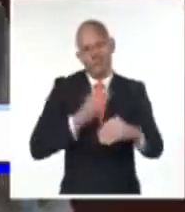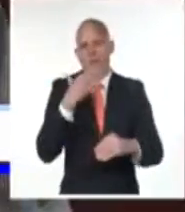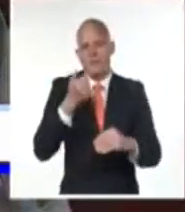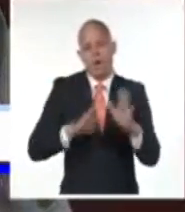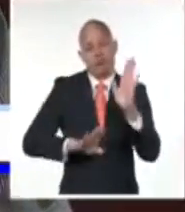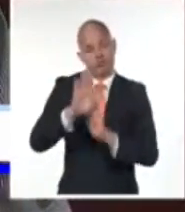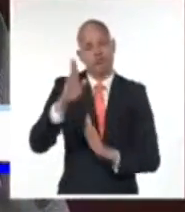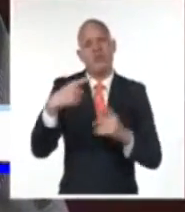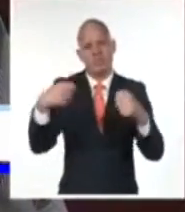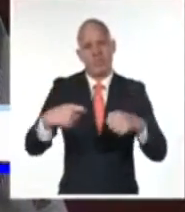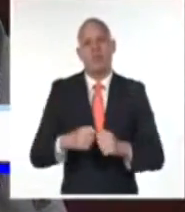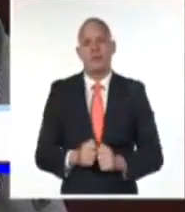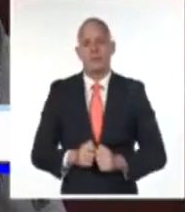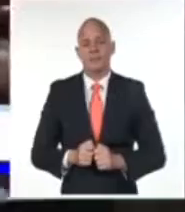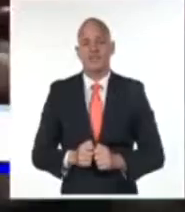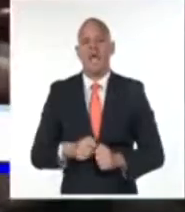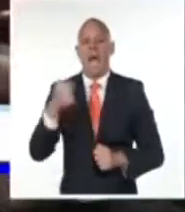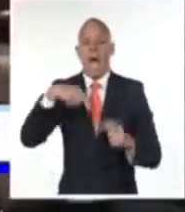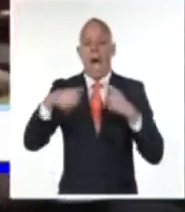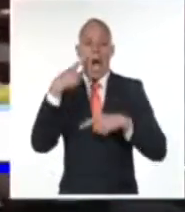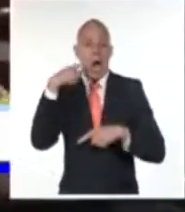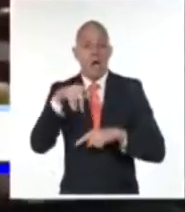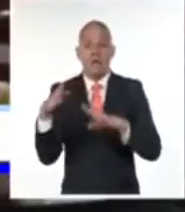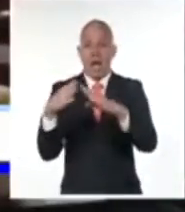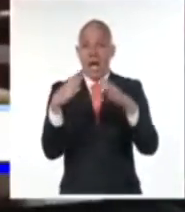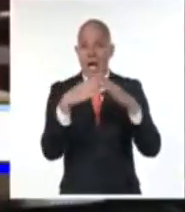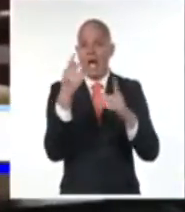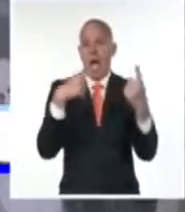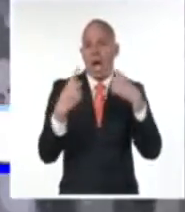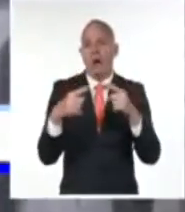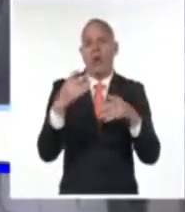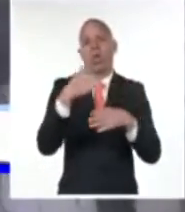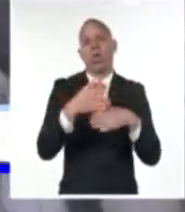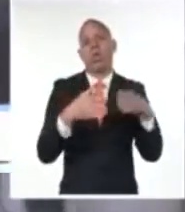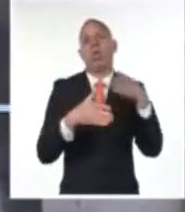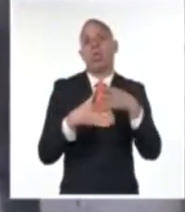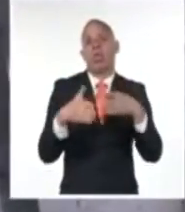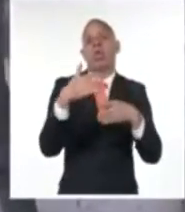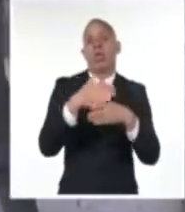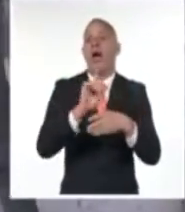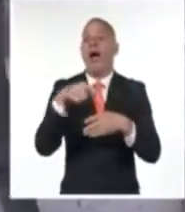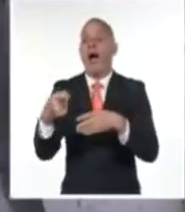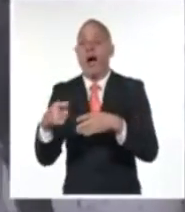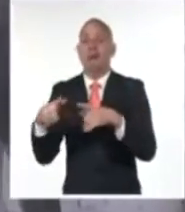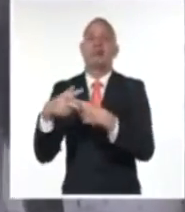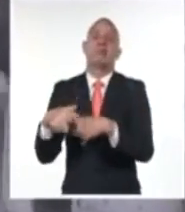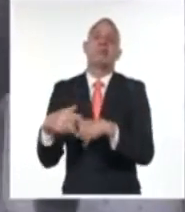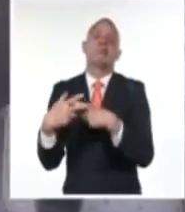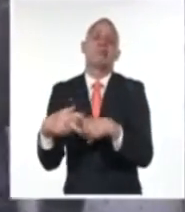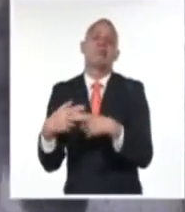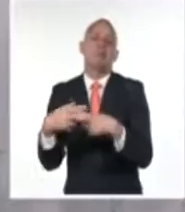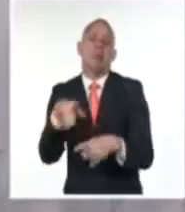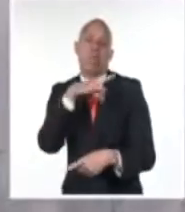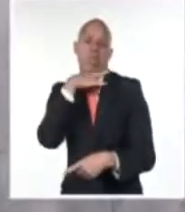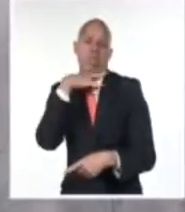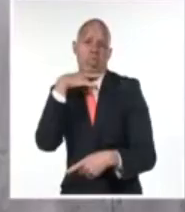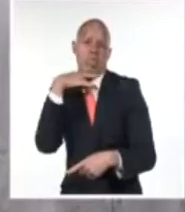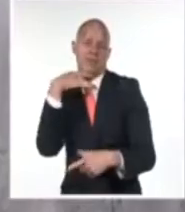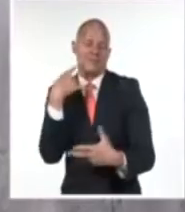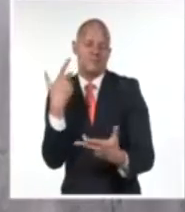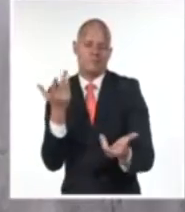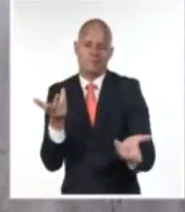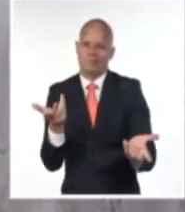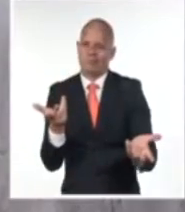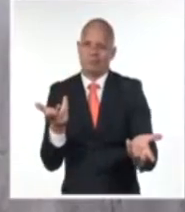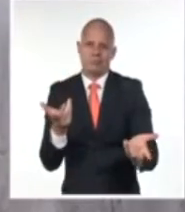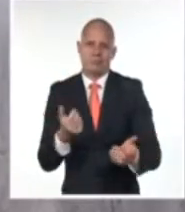tema del lento proceso en la construcción y reparación de viviendas y la producción de materiales en general constituyó el eje central